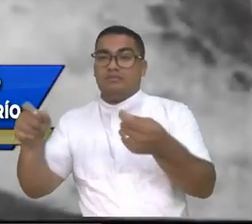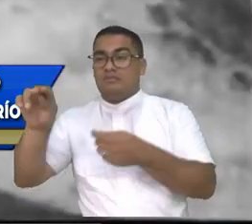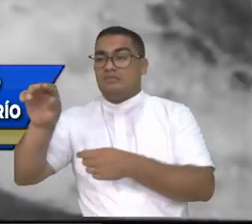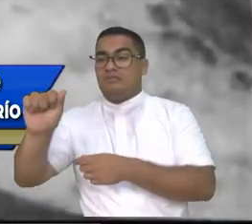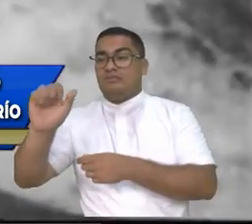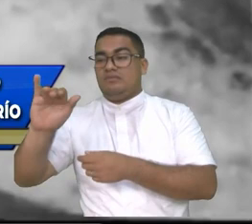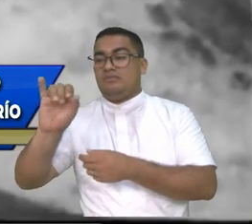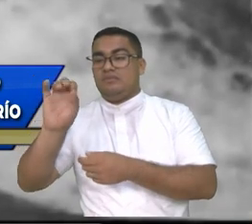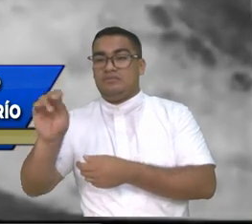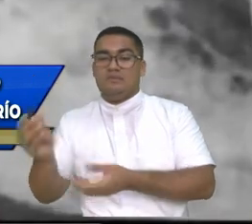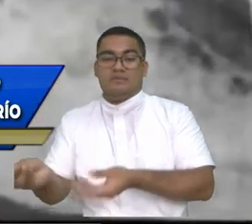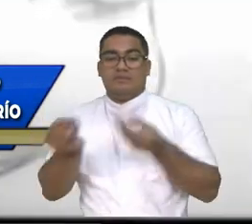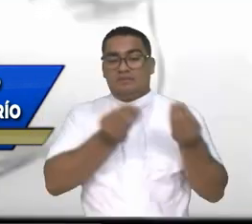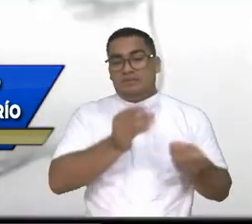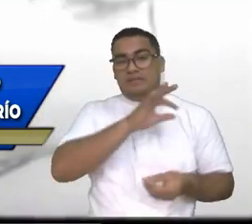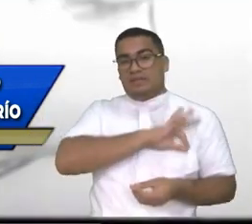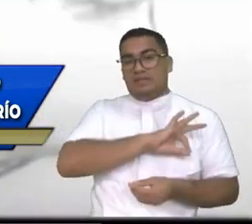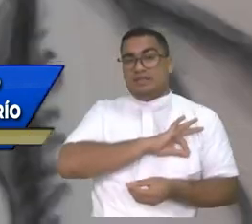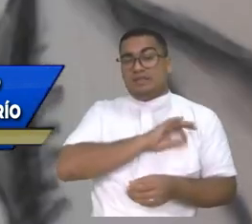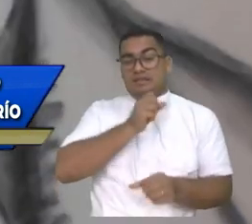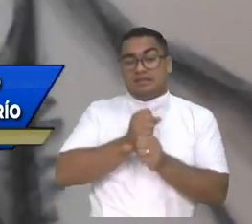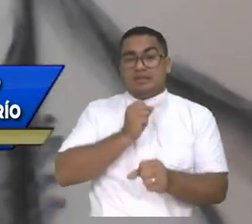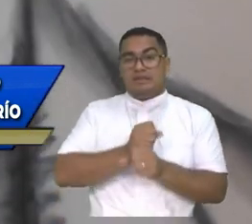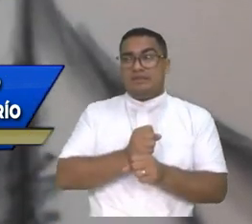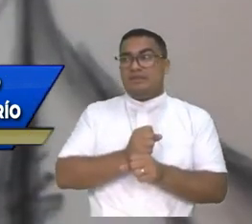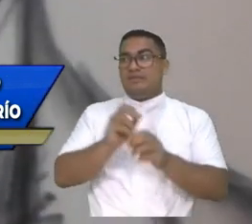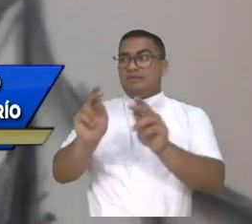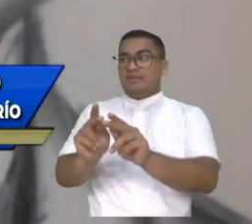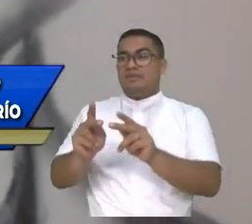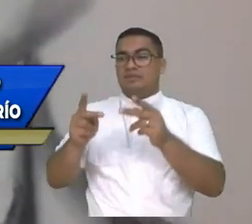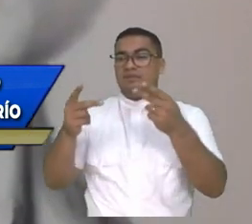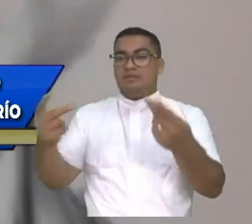fue reportero del diario La Nación